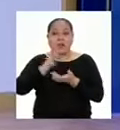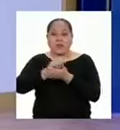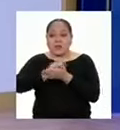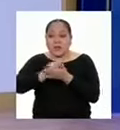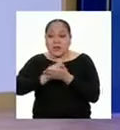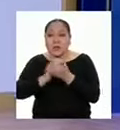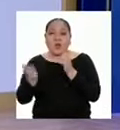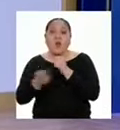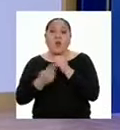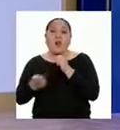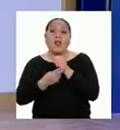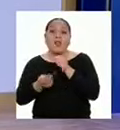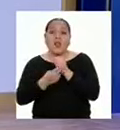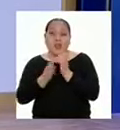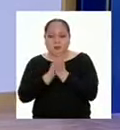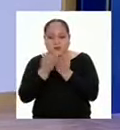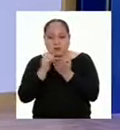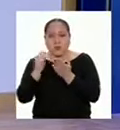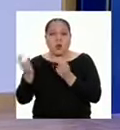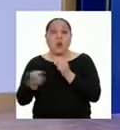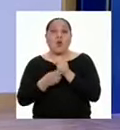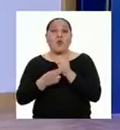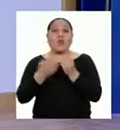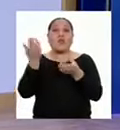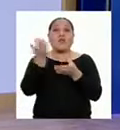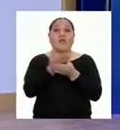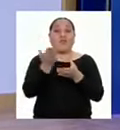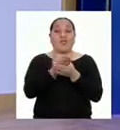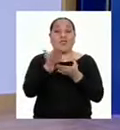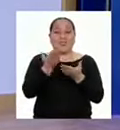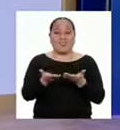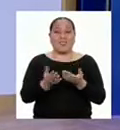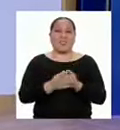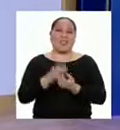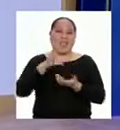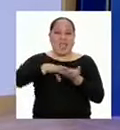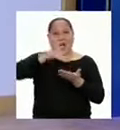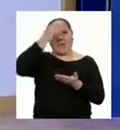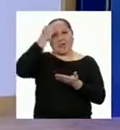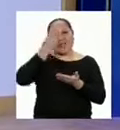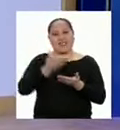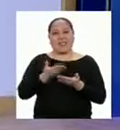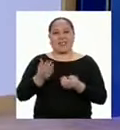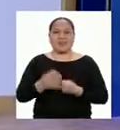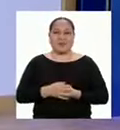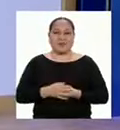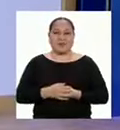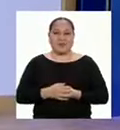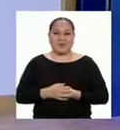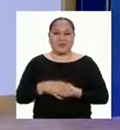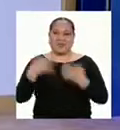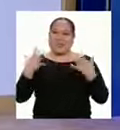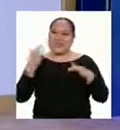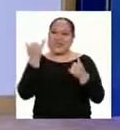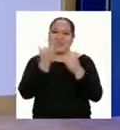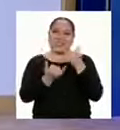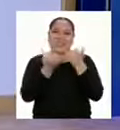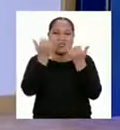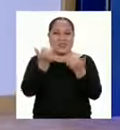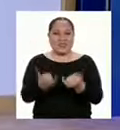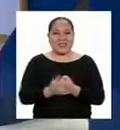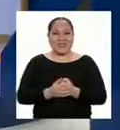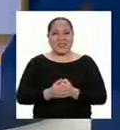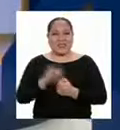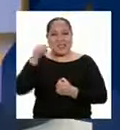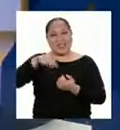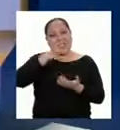tu cuaderno o en hojas de reuso y guardarla en tu portafolio de aprendizajes. Eso sería todo por hoy